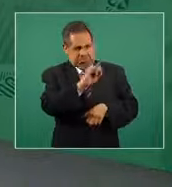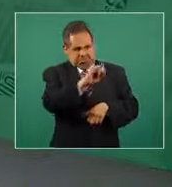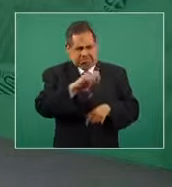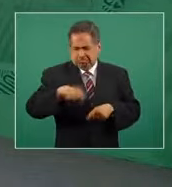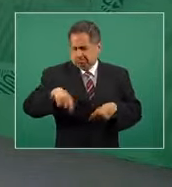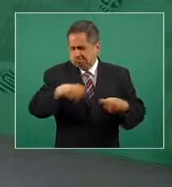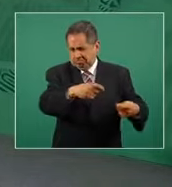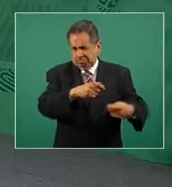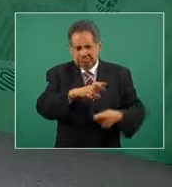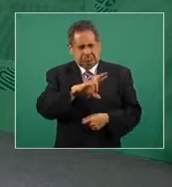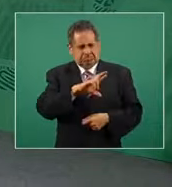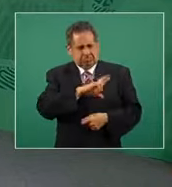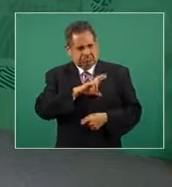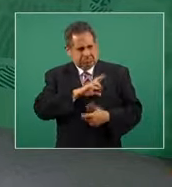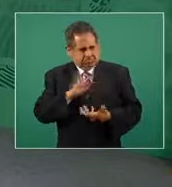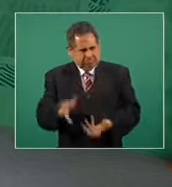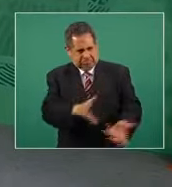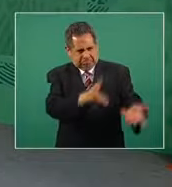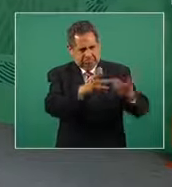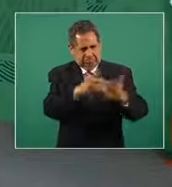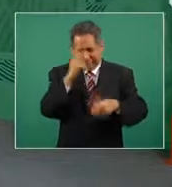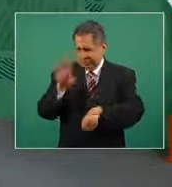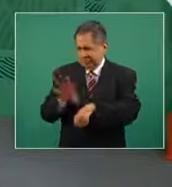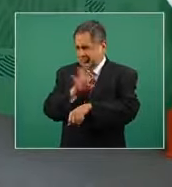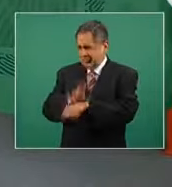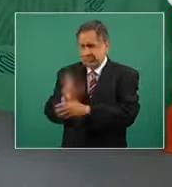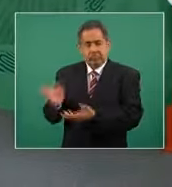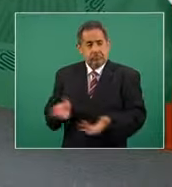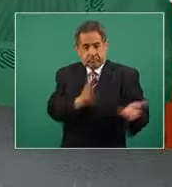todo el sector energético